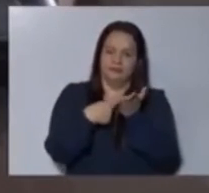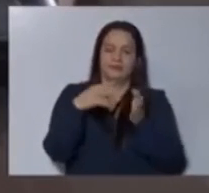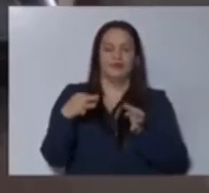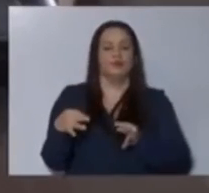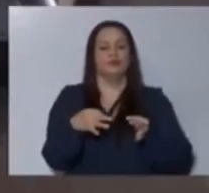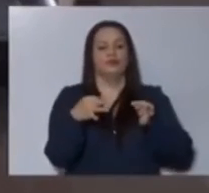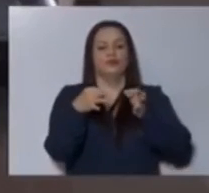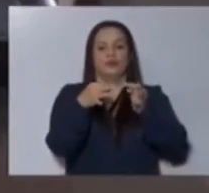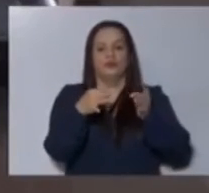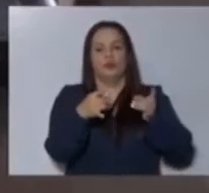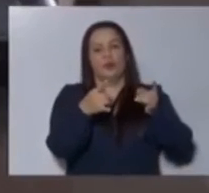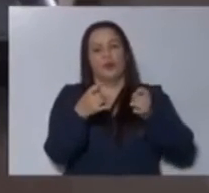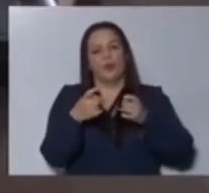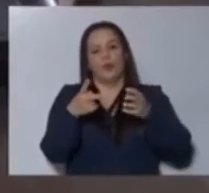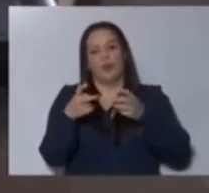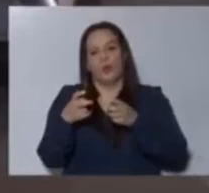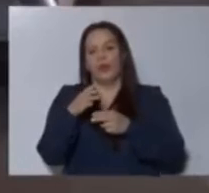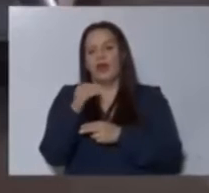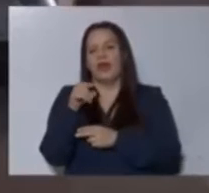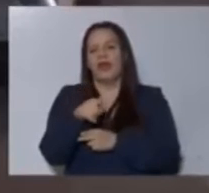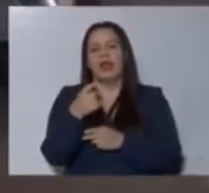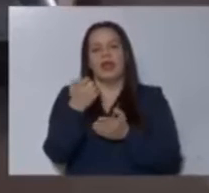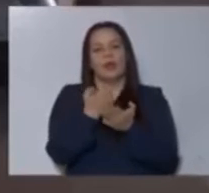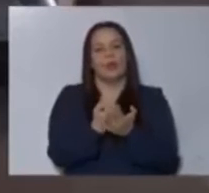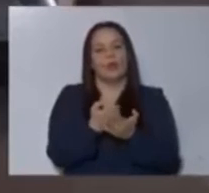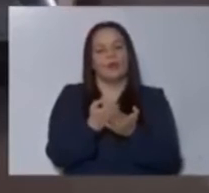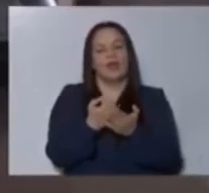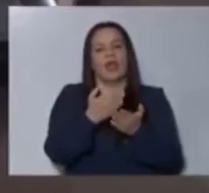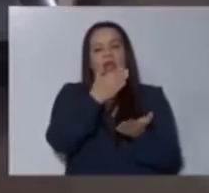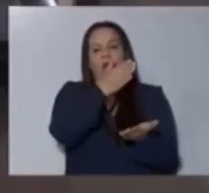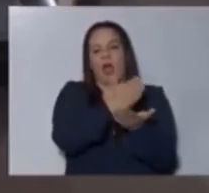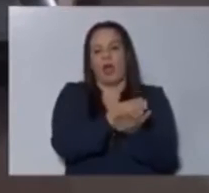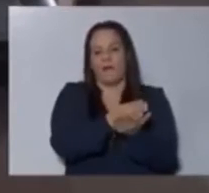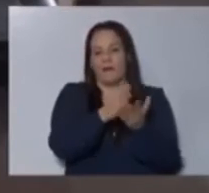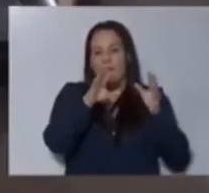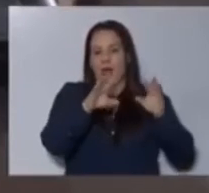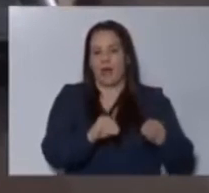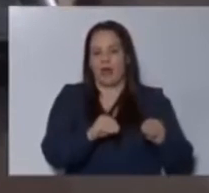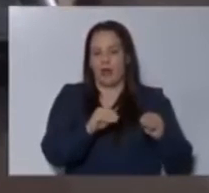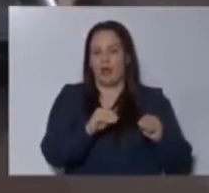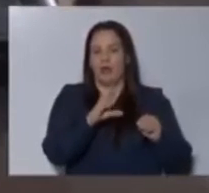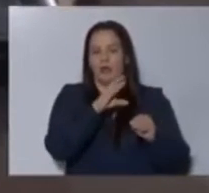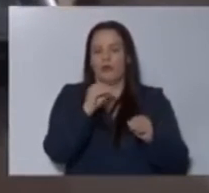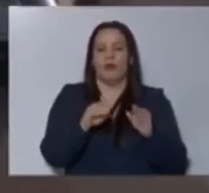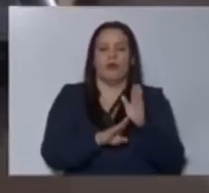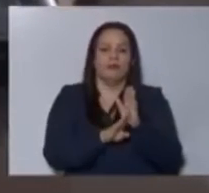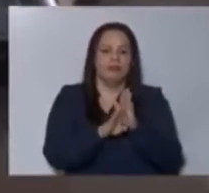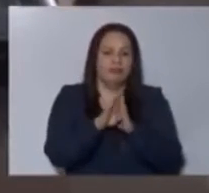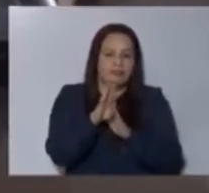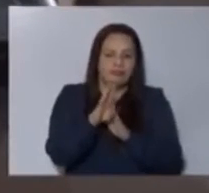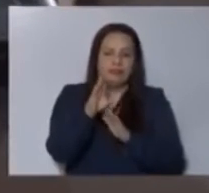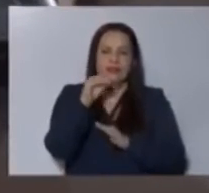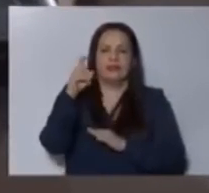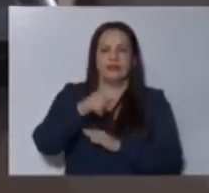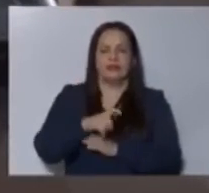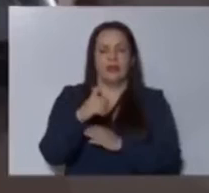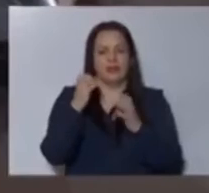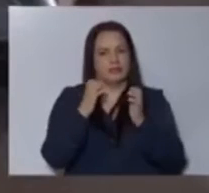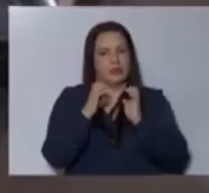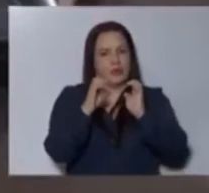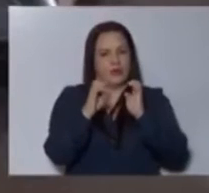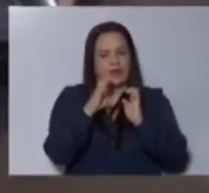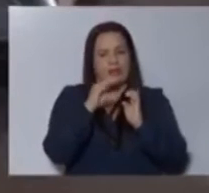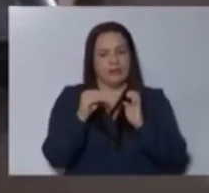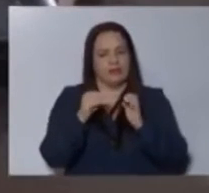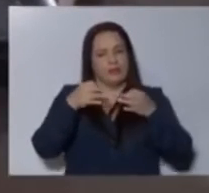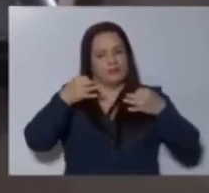venía ganando la economía y fue apagado en pleno vuelo. Se requiere de una estrategia integral para su aterrizaje forzoso, su